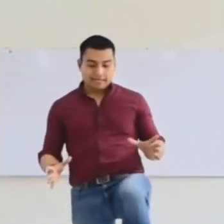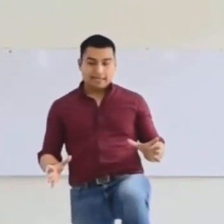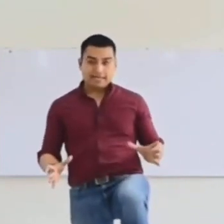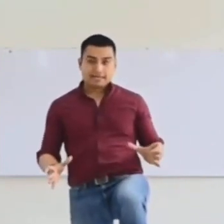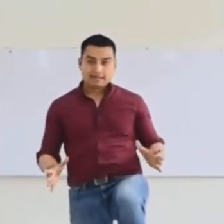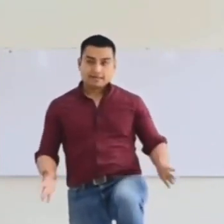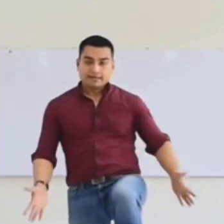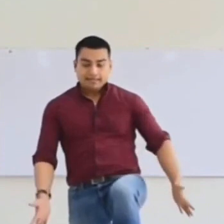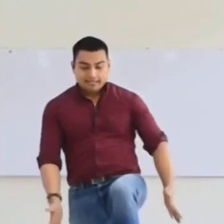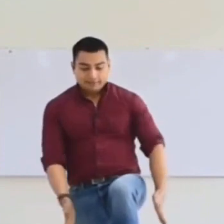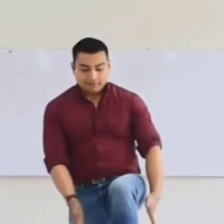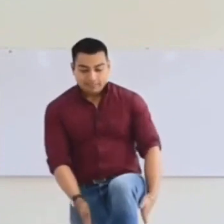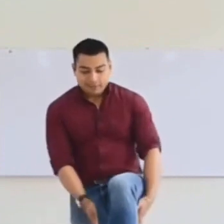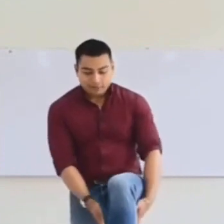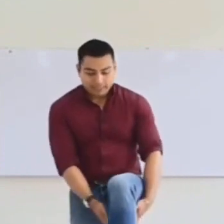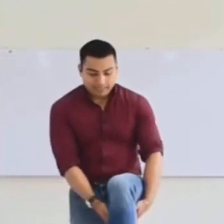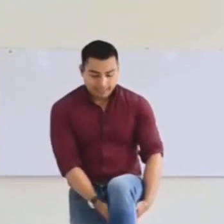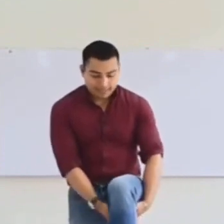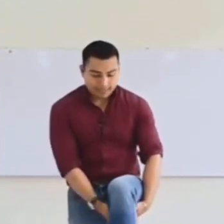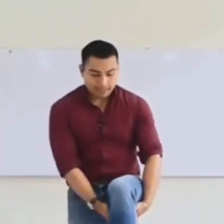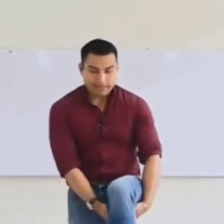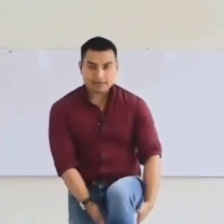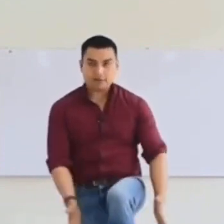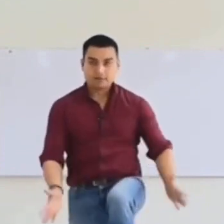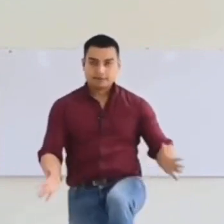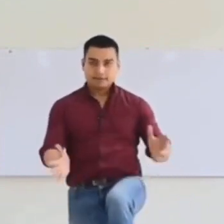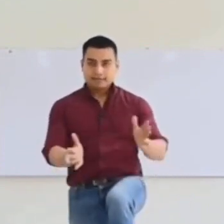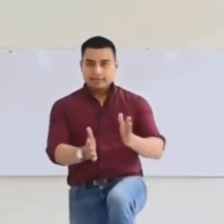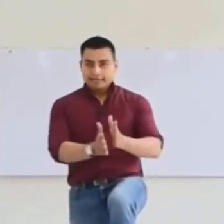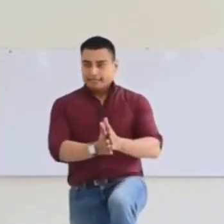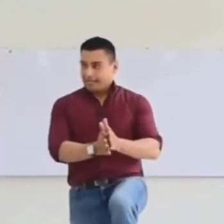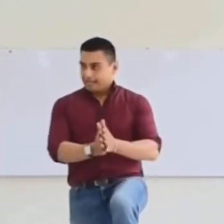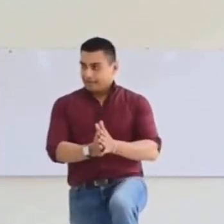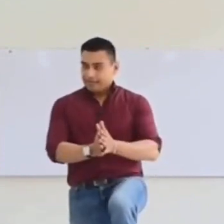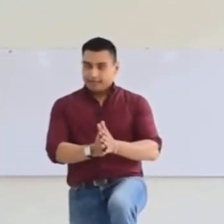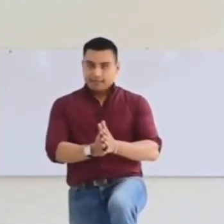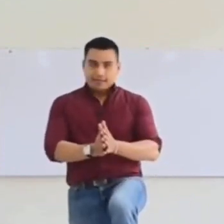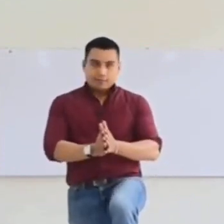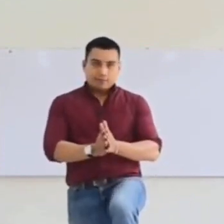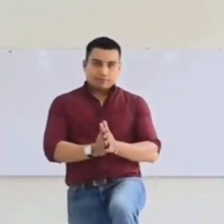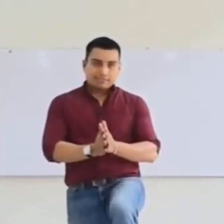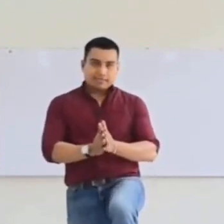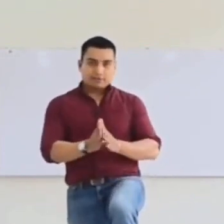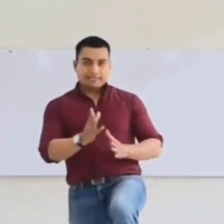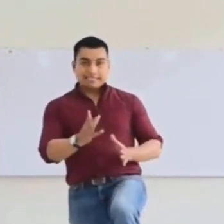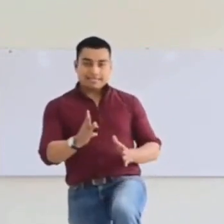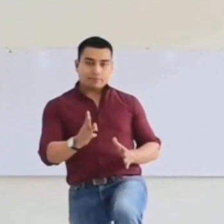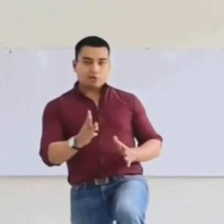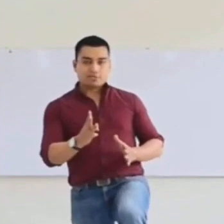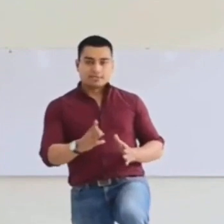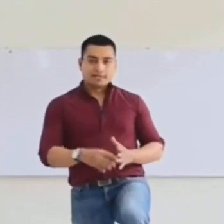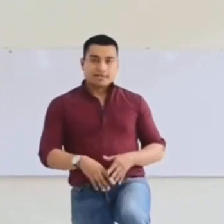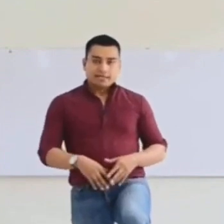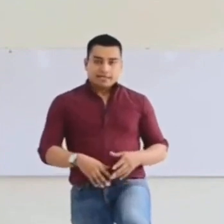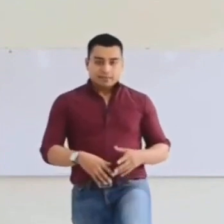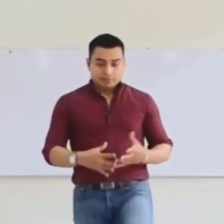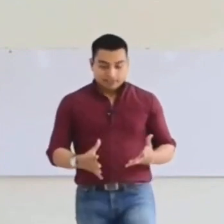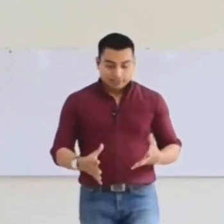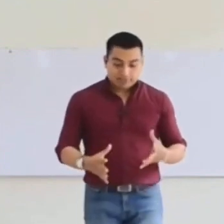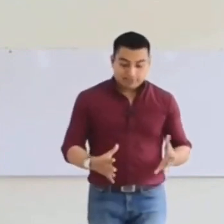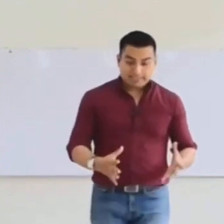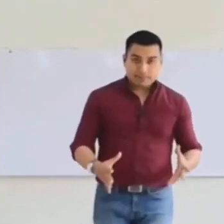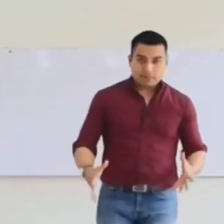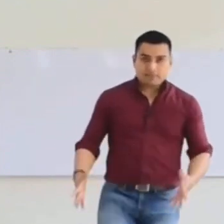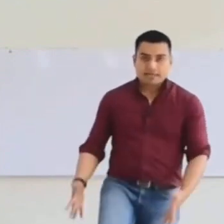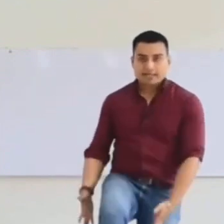suspender una pierna en el aire y vamos a aplaudir abajo y arriba. Vamos a hacerlo en 3 tiempos